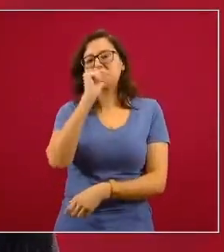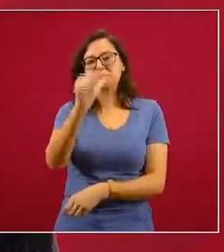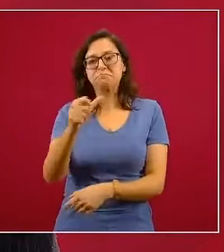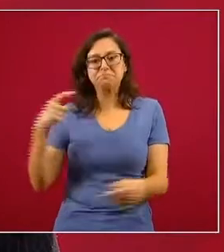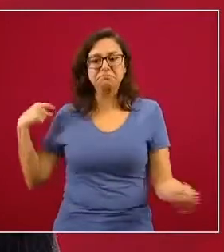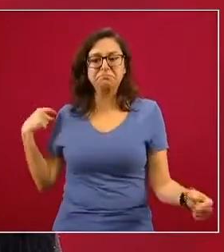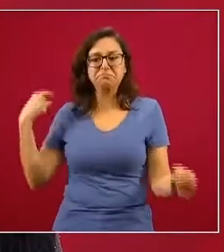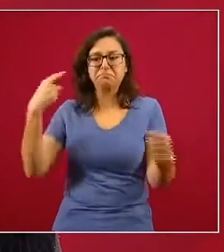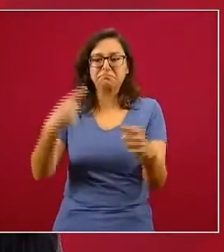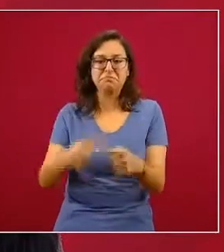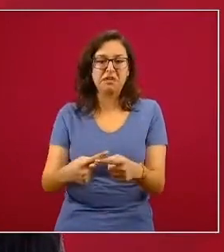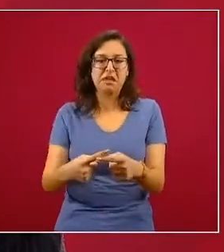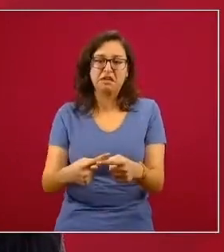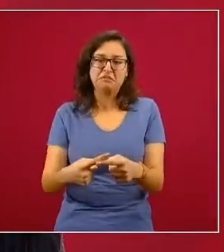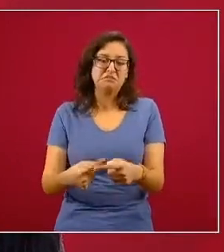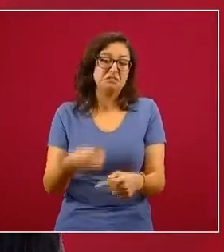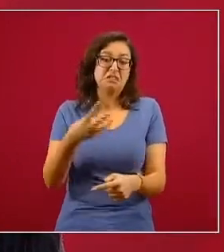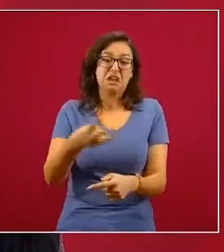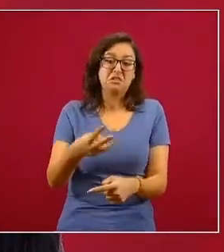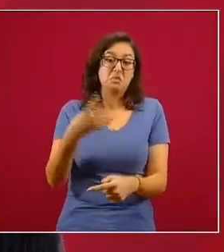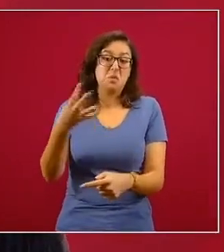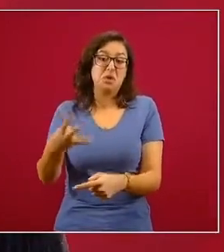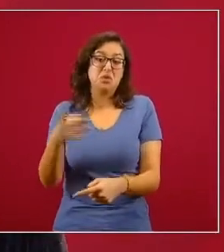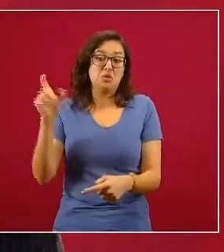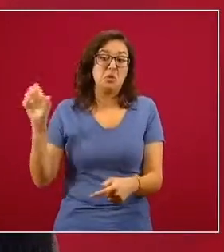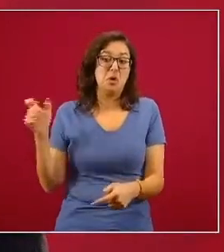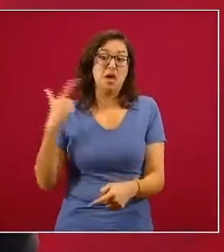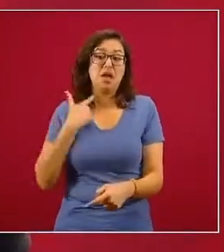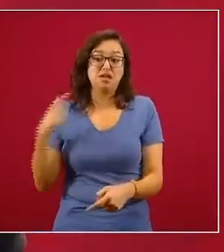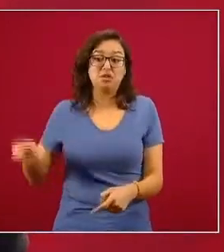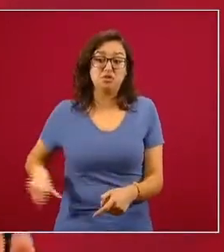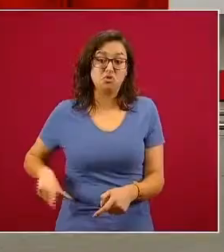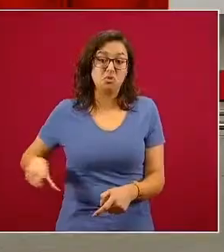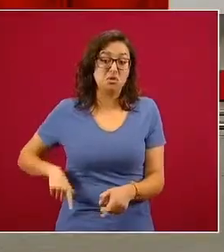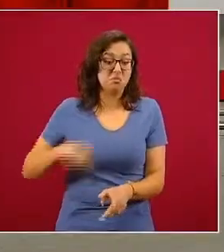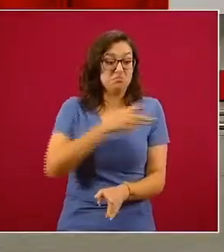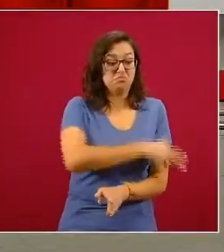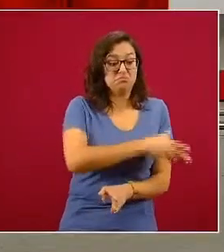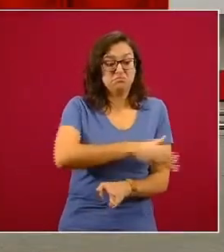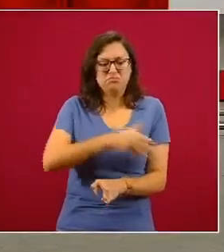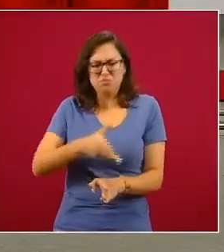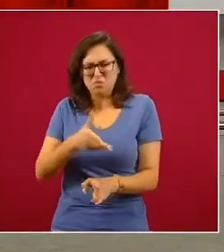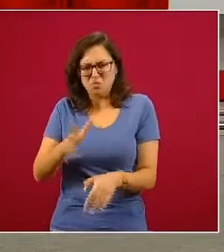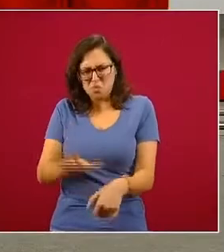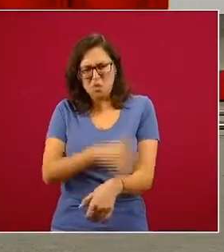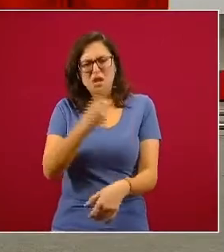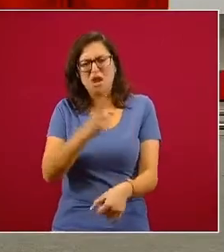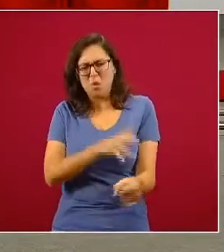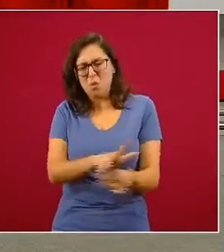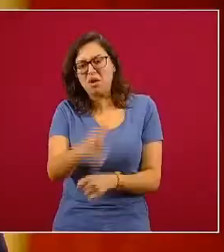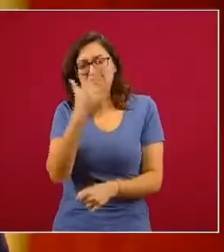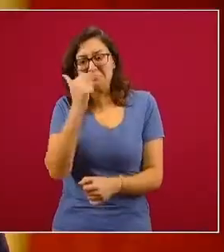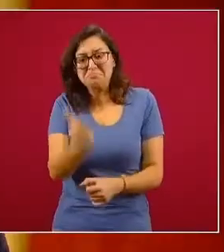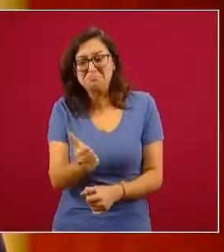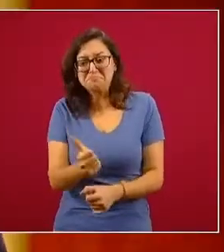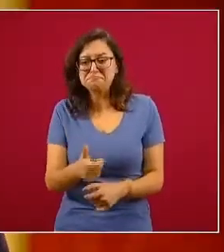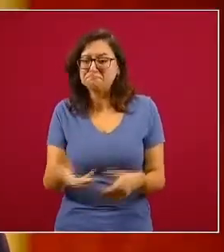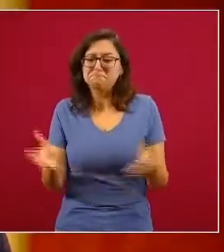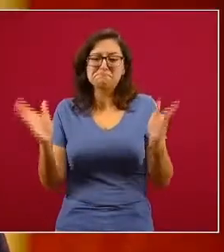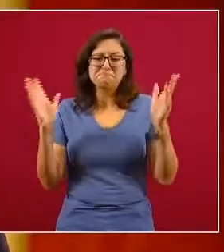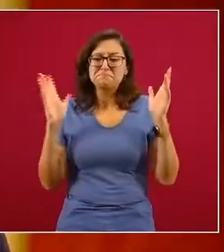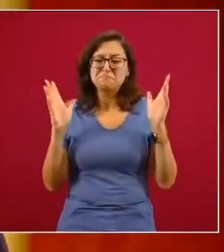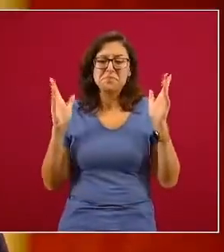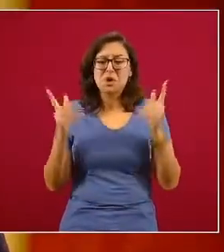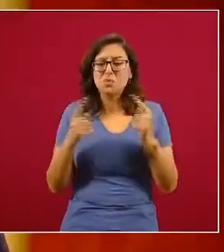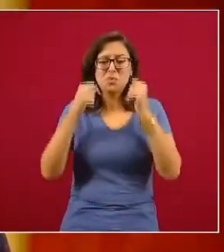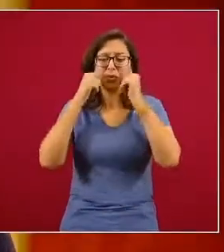menos 3, quizá 4 sexenios. ¿Por qué razón? Muchísimas razones, pero es análoga a las razones por las que